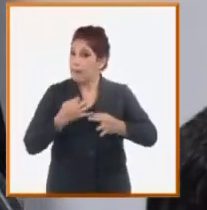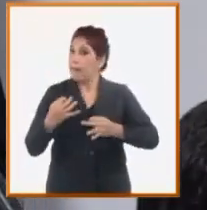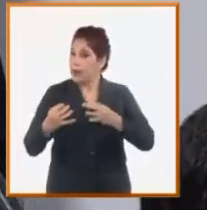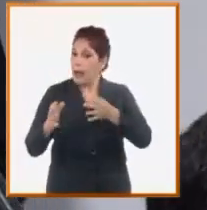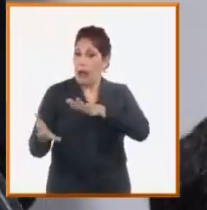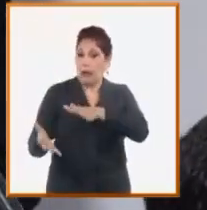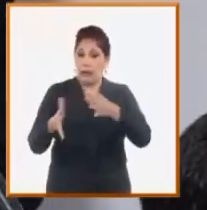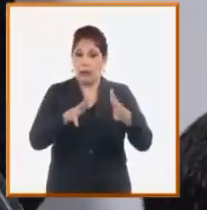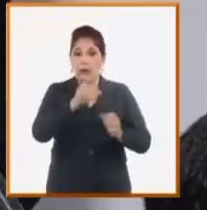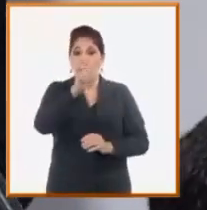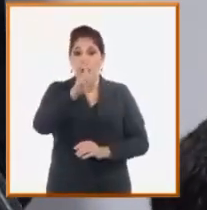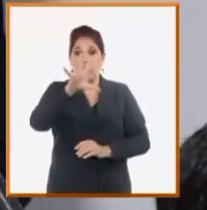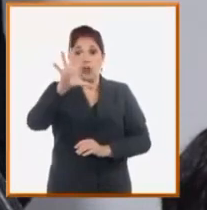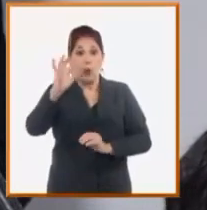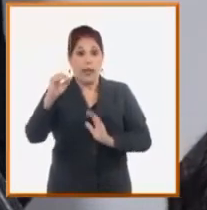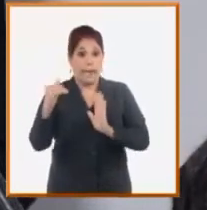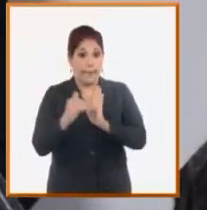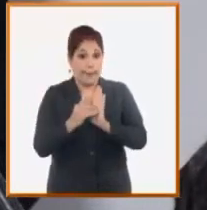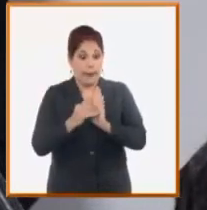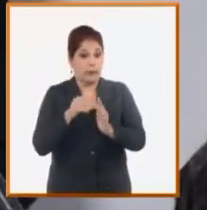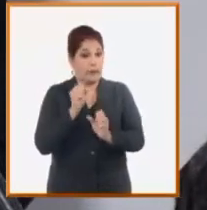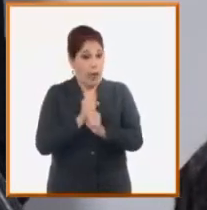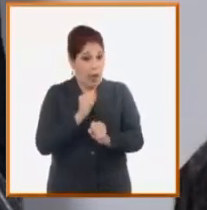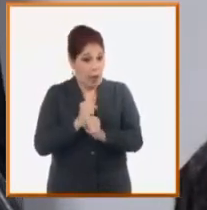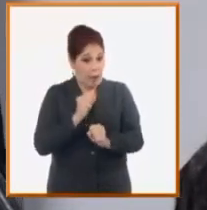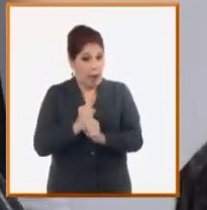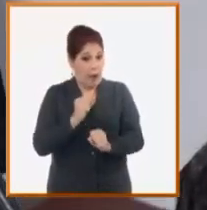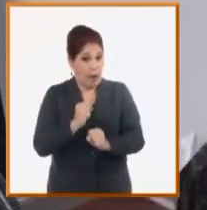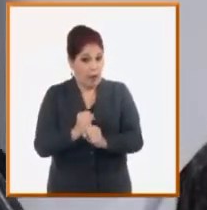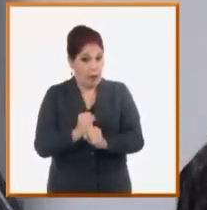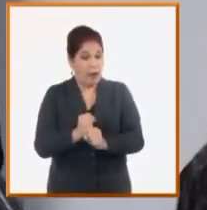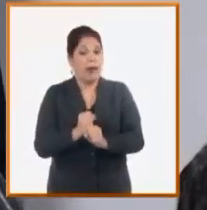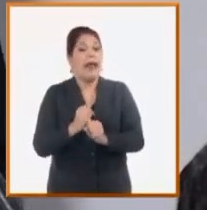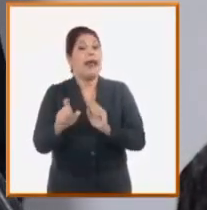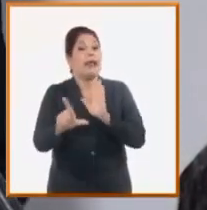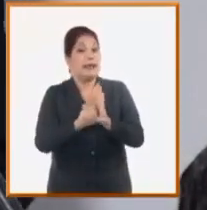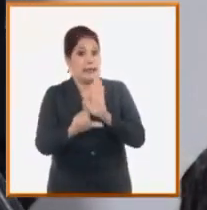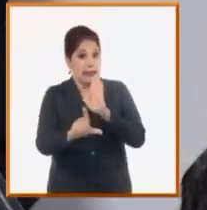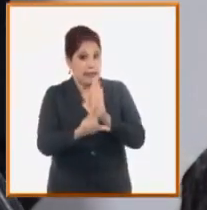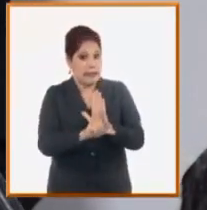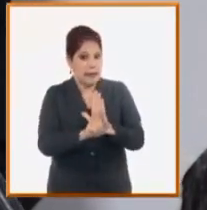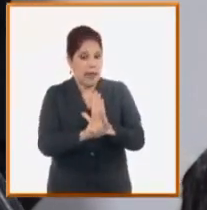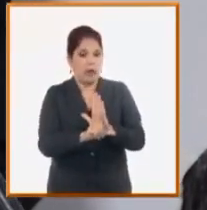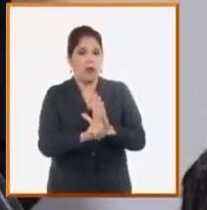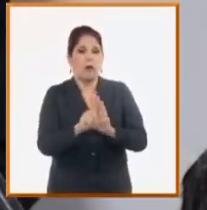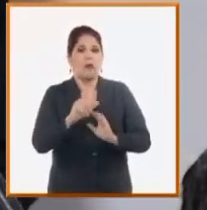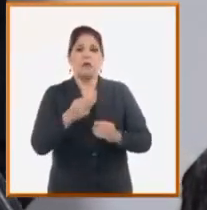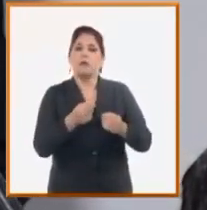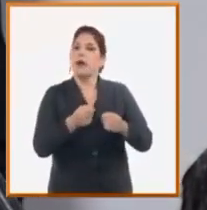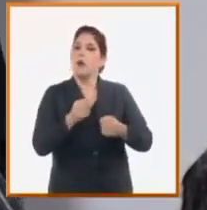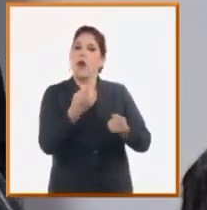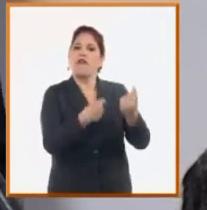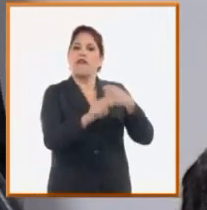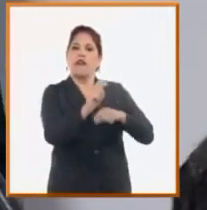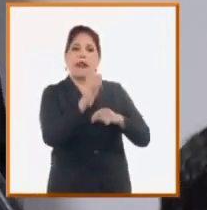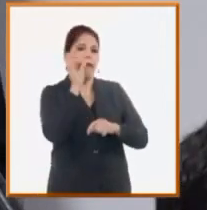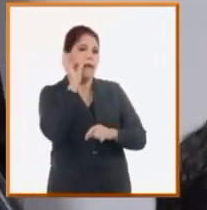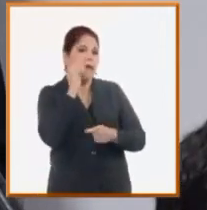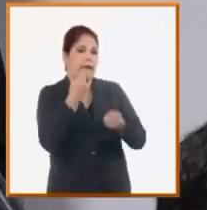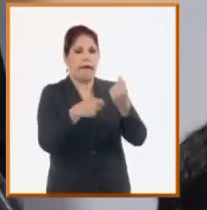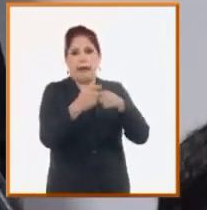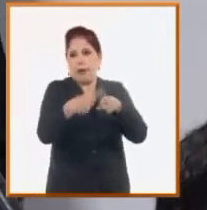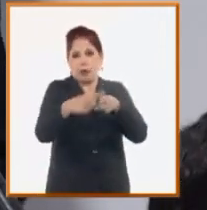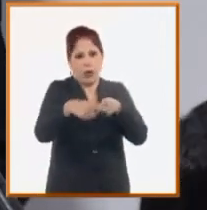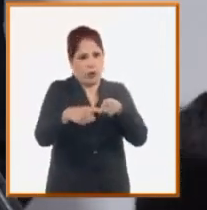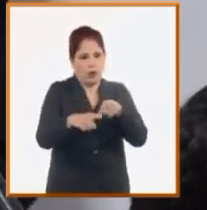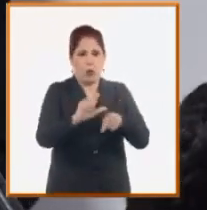alrededor de 250.000 trabajadores, pero bueno, eso debe ser sin duda alguna objeto de análisis y